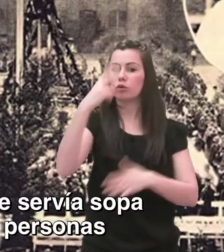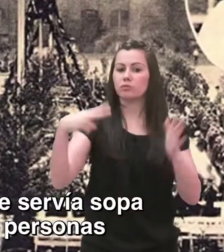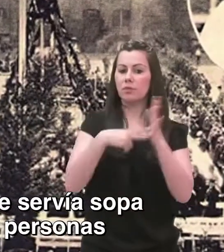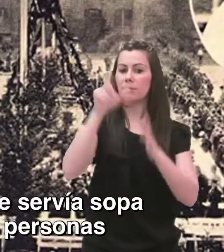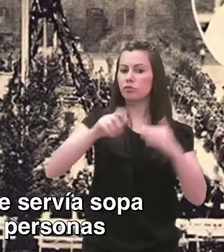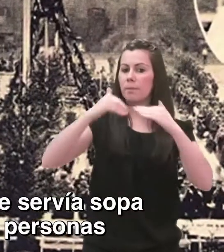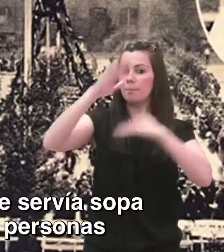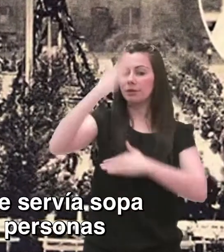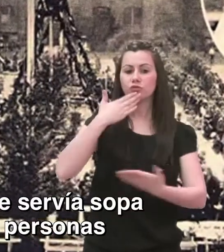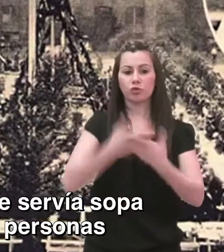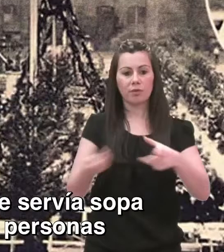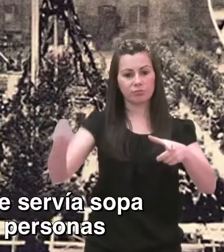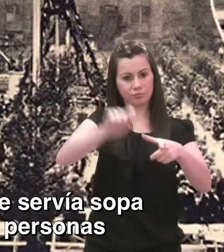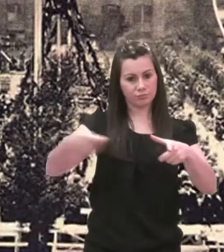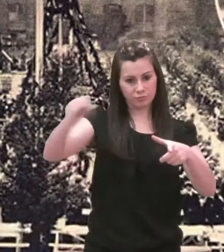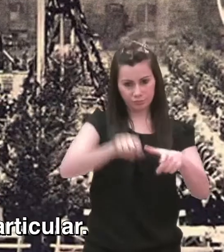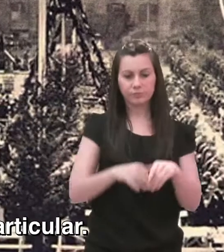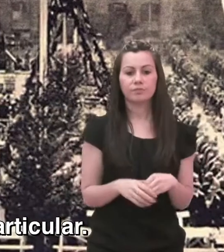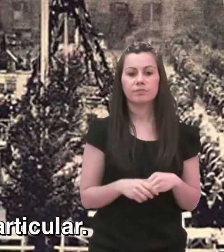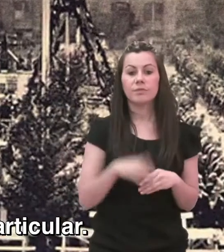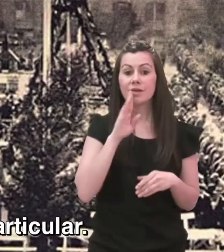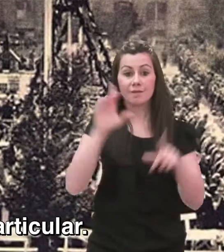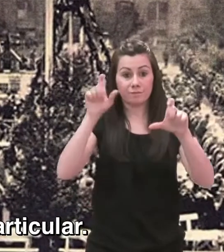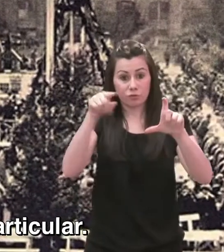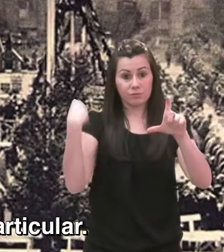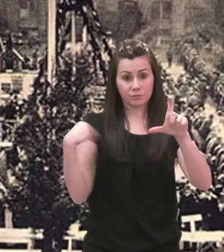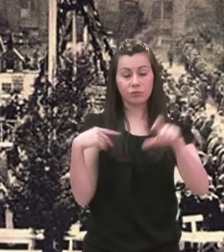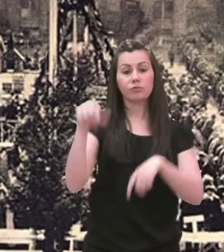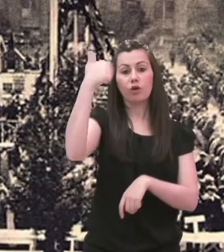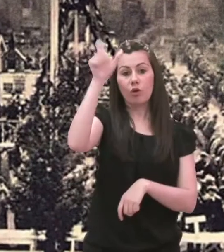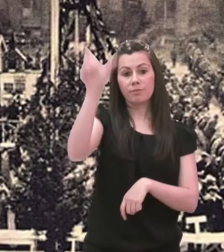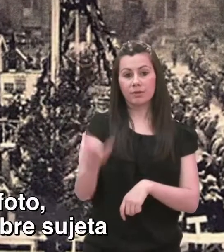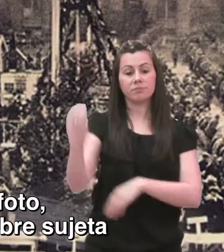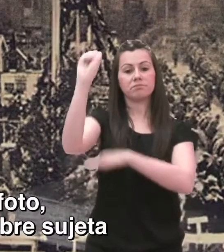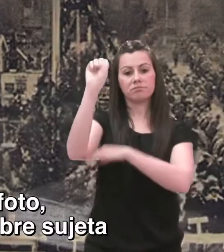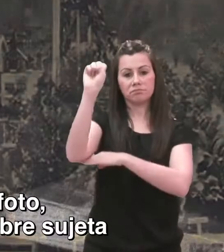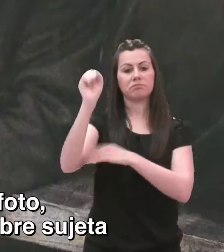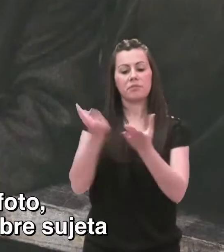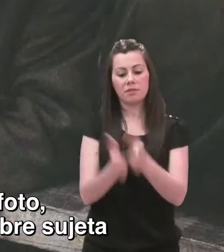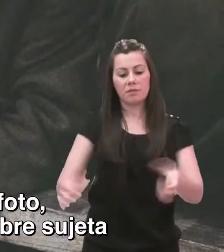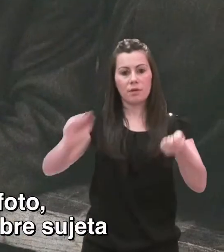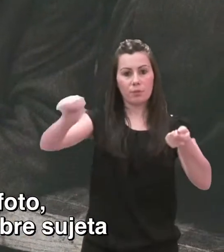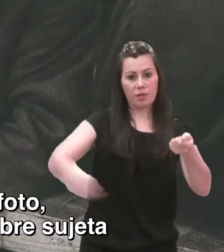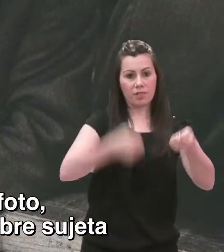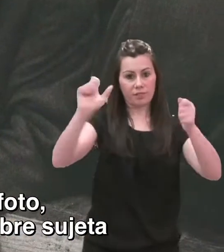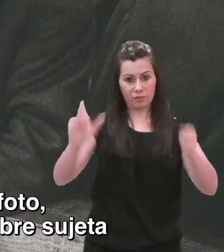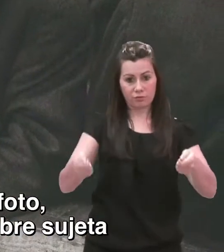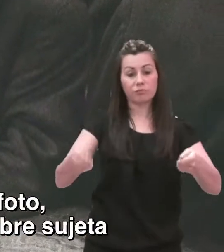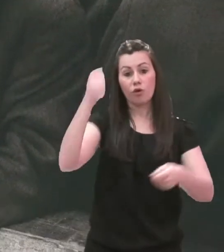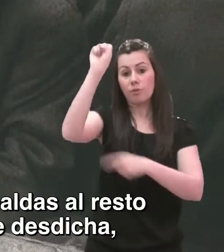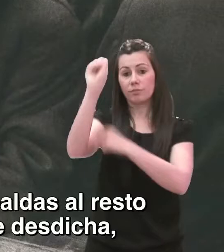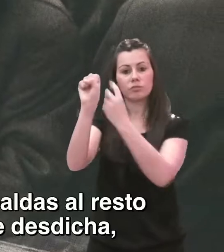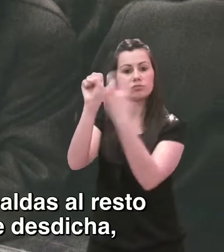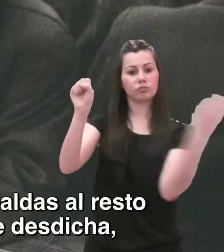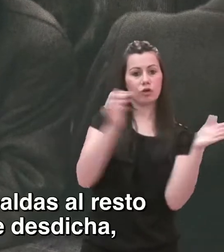se servía sopa a más de 2.000 personas por iniciativa particular. Sobre esta foto, en la que un hombre sujeta su